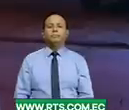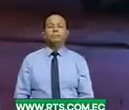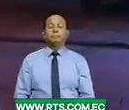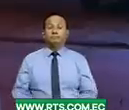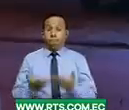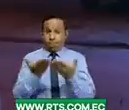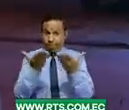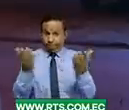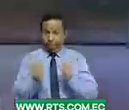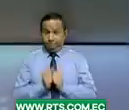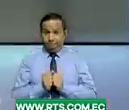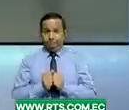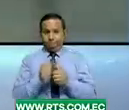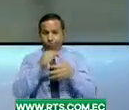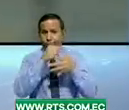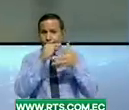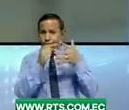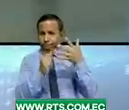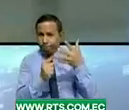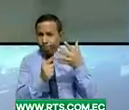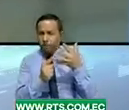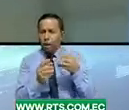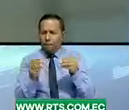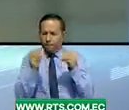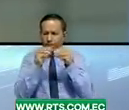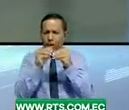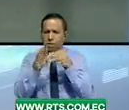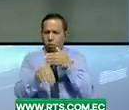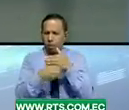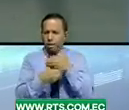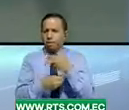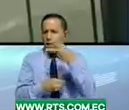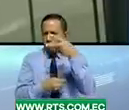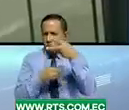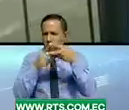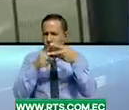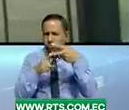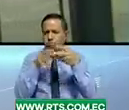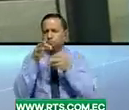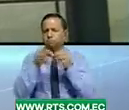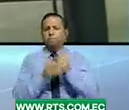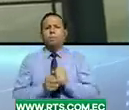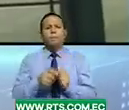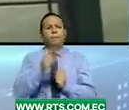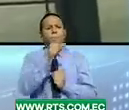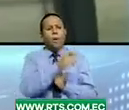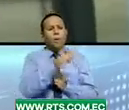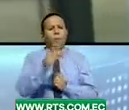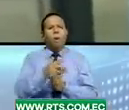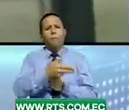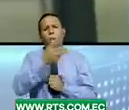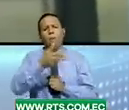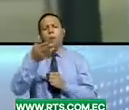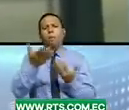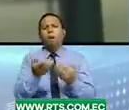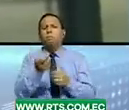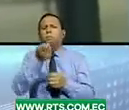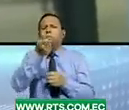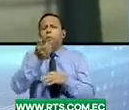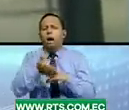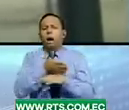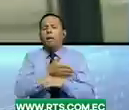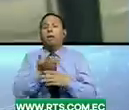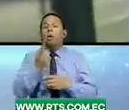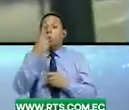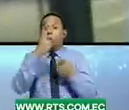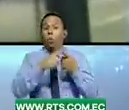Muy bien, aparte de todo, hay dos cosas también importantes que mencionar. Dos muertes violentas se registraron hace pocas horas. Una en el